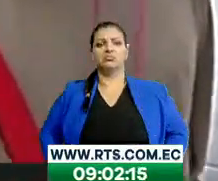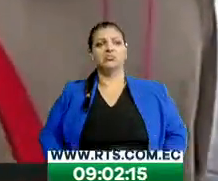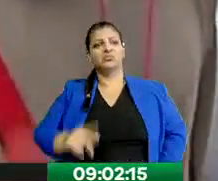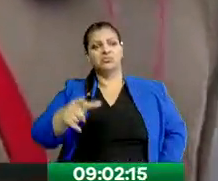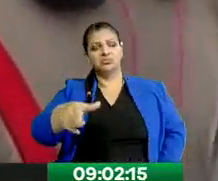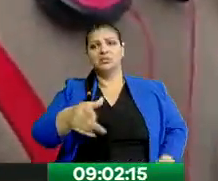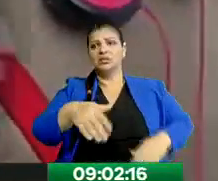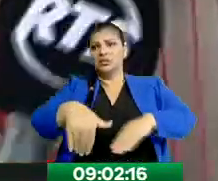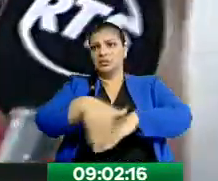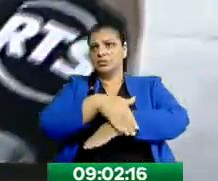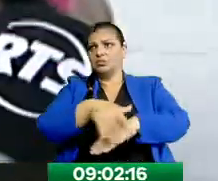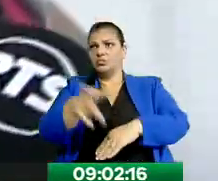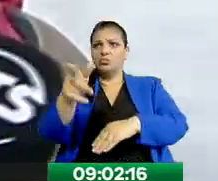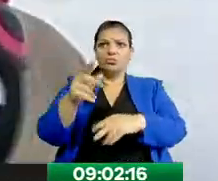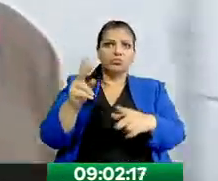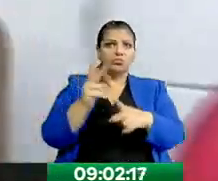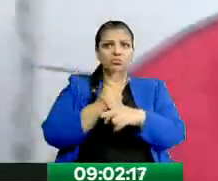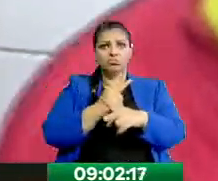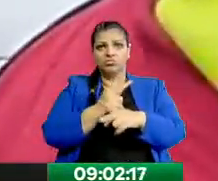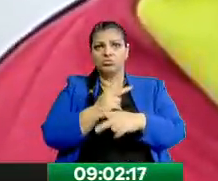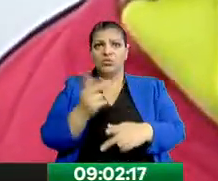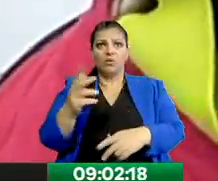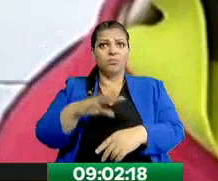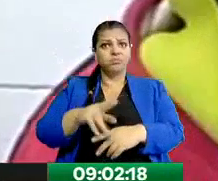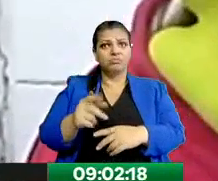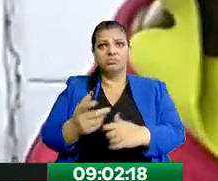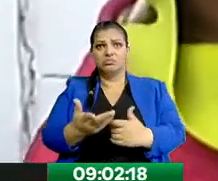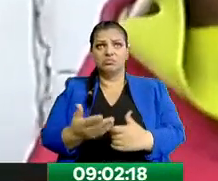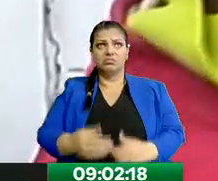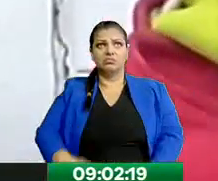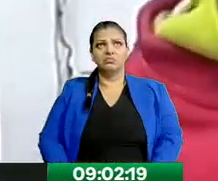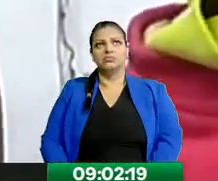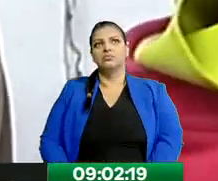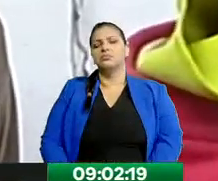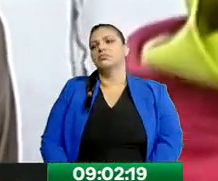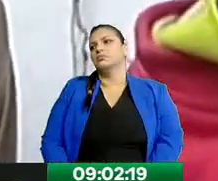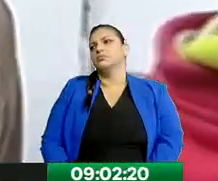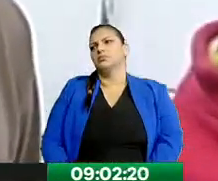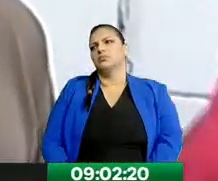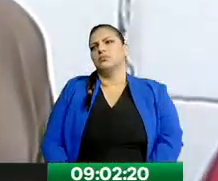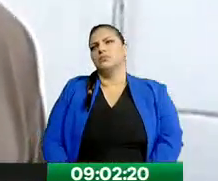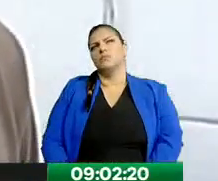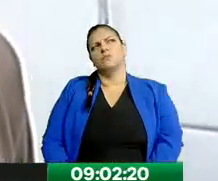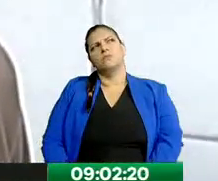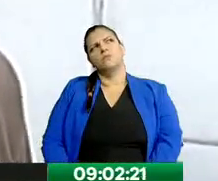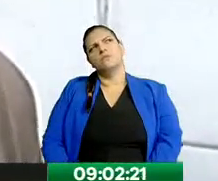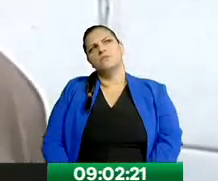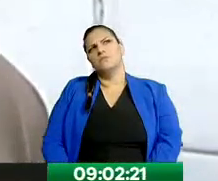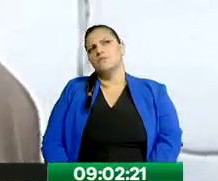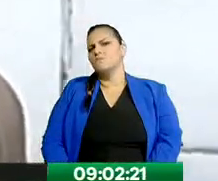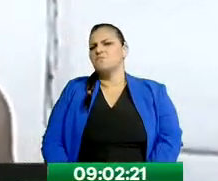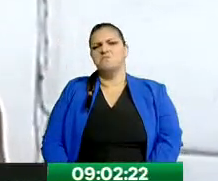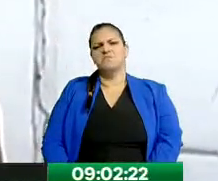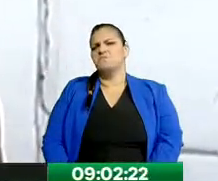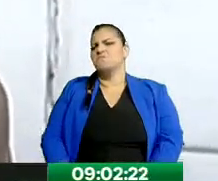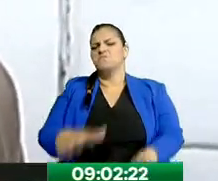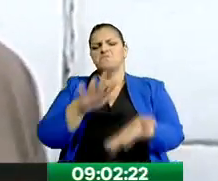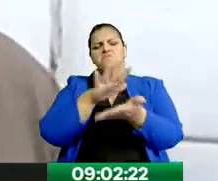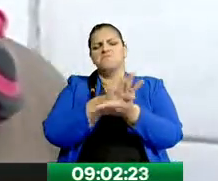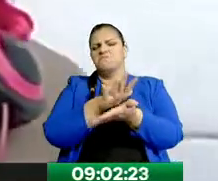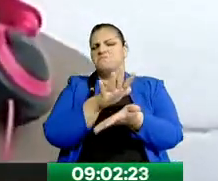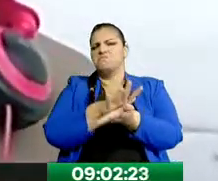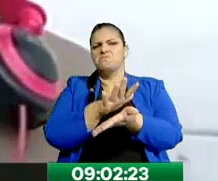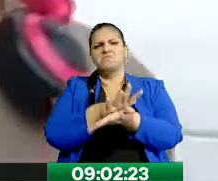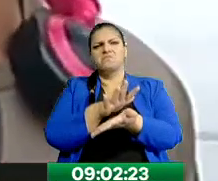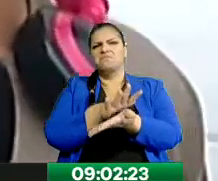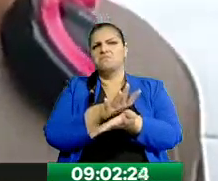¿Hay mucha incidencia delincuencial? En los horarios que yo he pasado, tranquilo, pero primera vez que